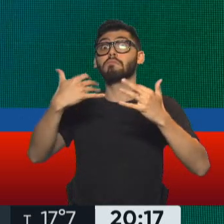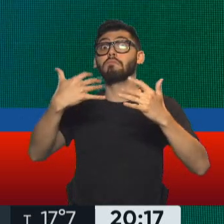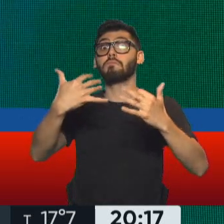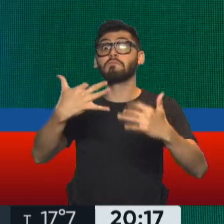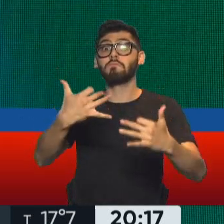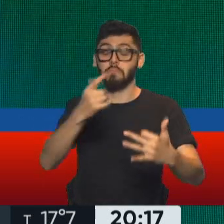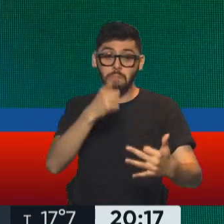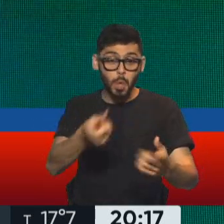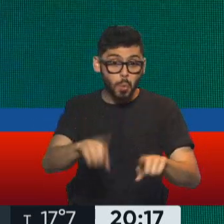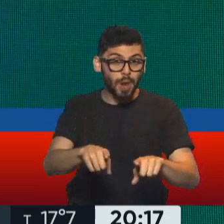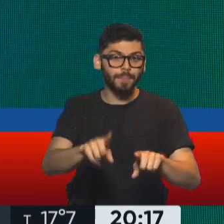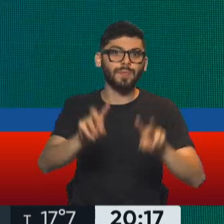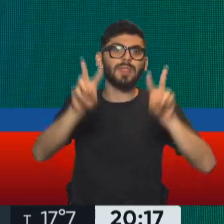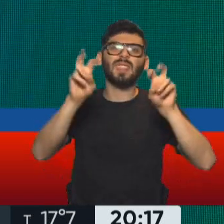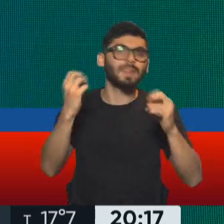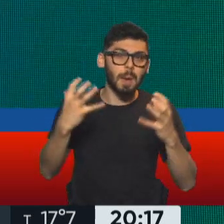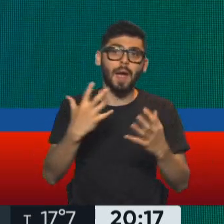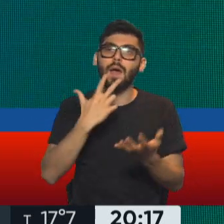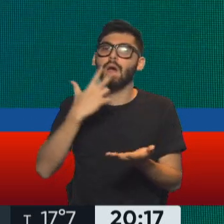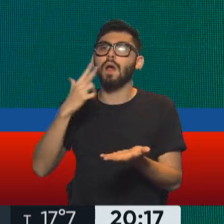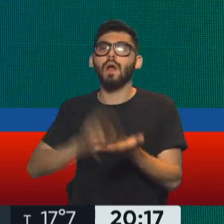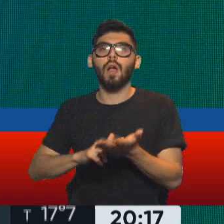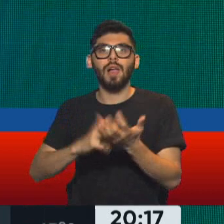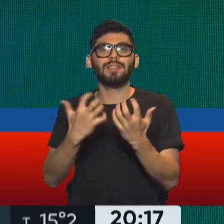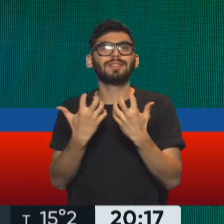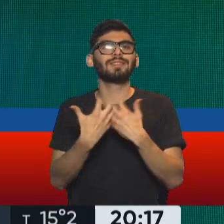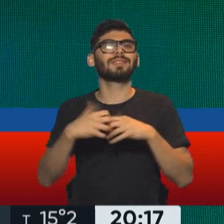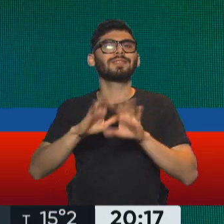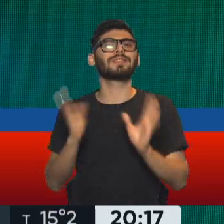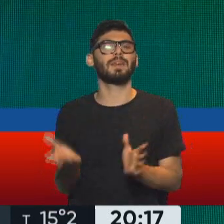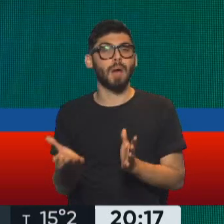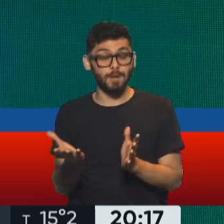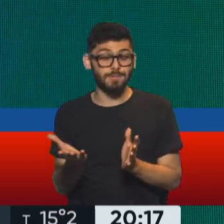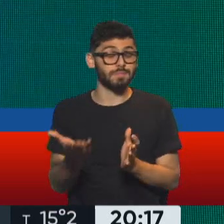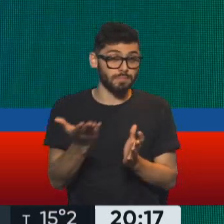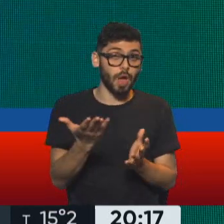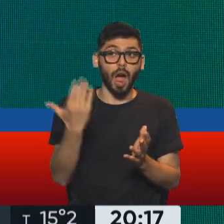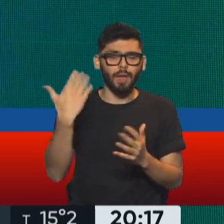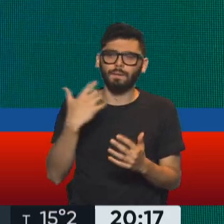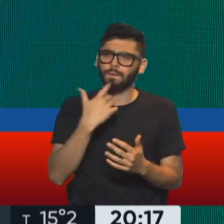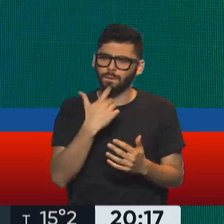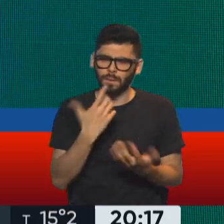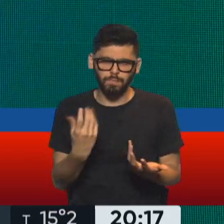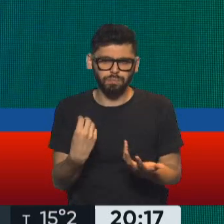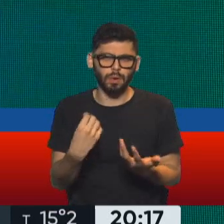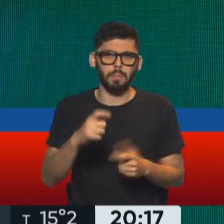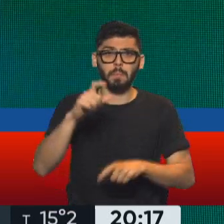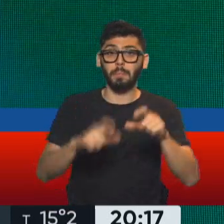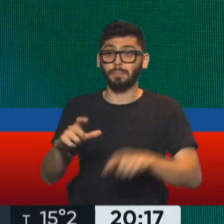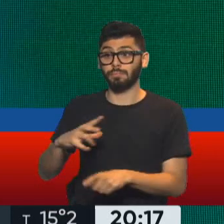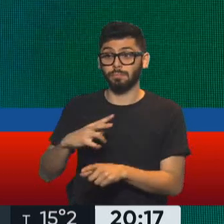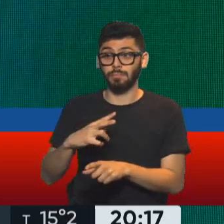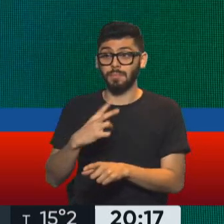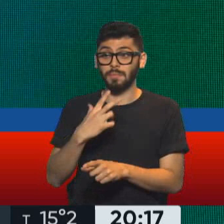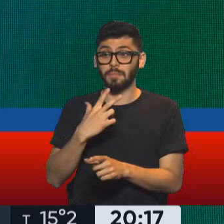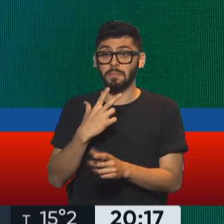la discusión del sistema tributario. Muchas veces se ha objetado por qué en Argentina terminan pagando proporcionalmente más los que menos tienen de